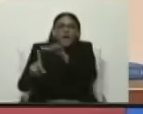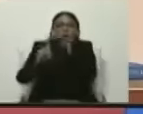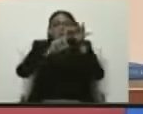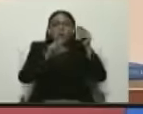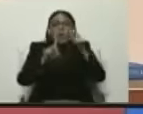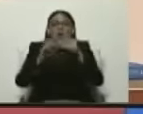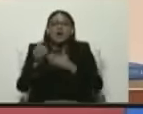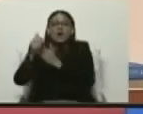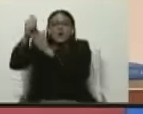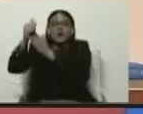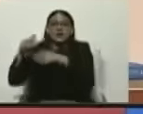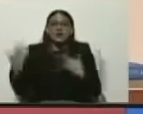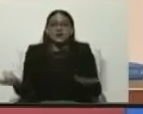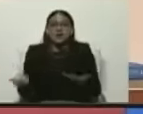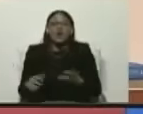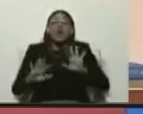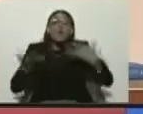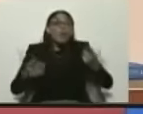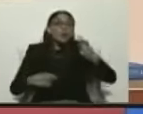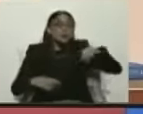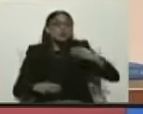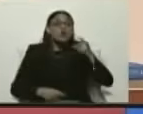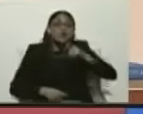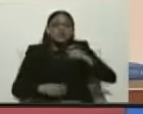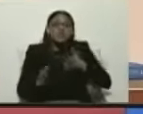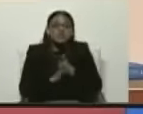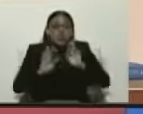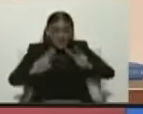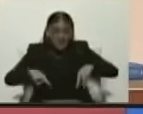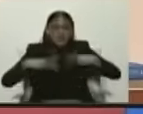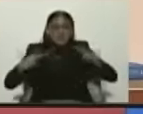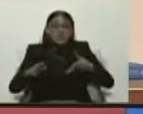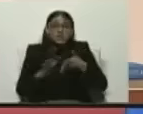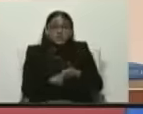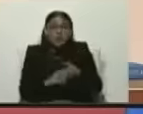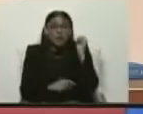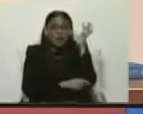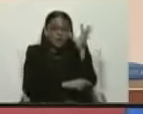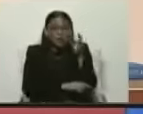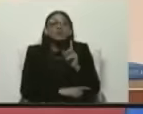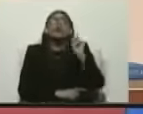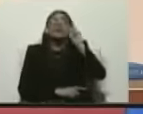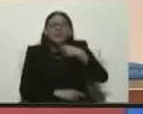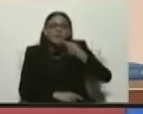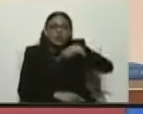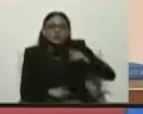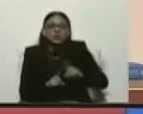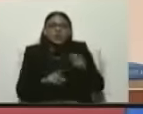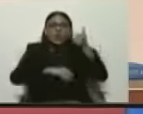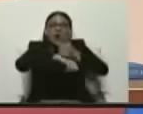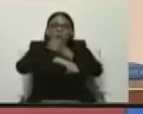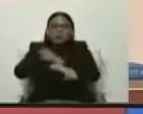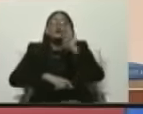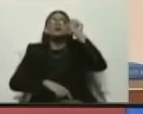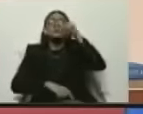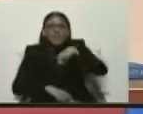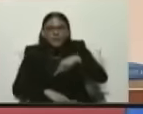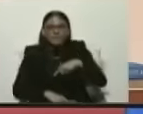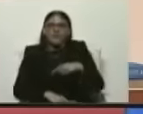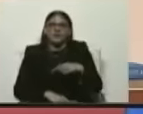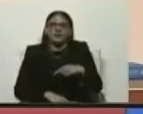renovar las autoridades del partido, cuando toque el Congreso, igual será con las autoridades